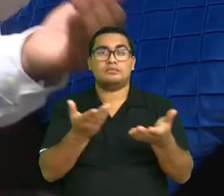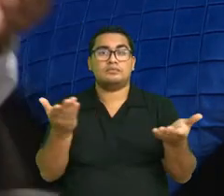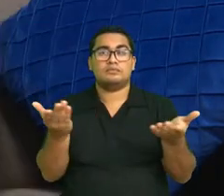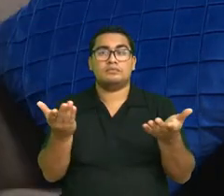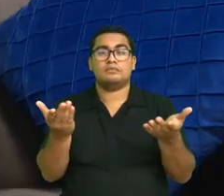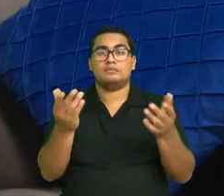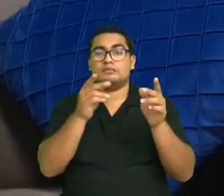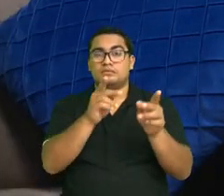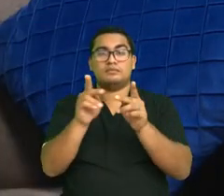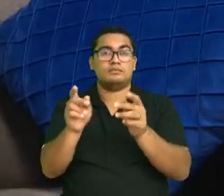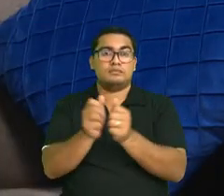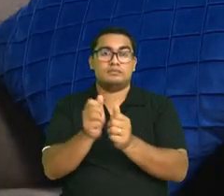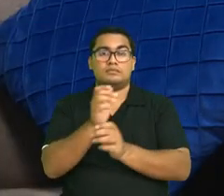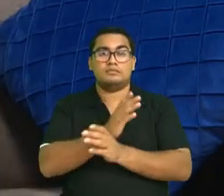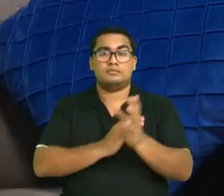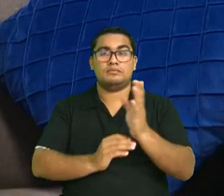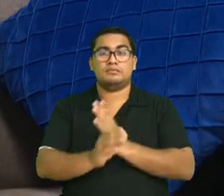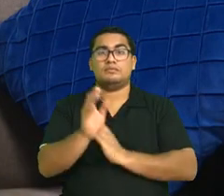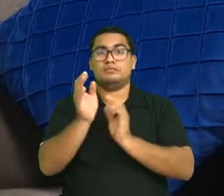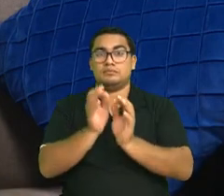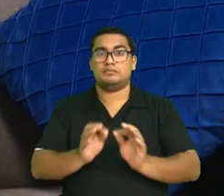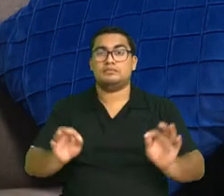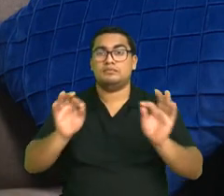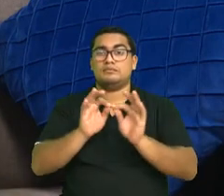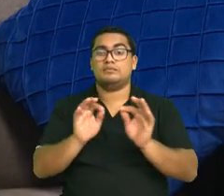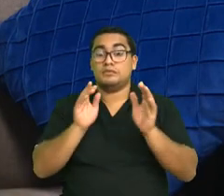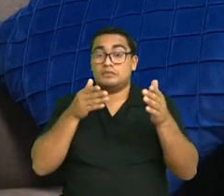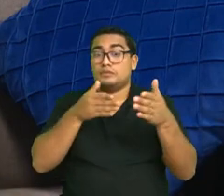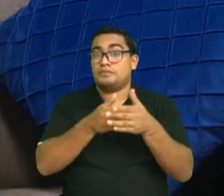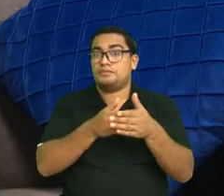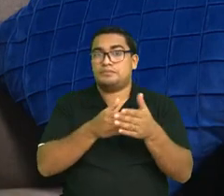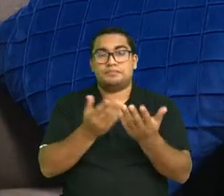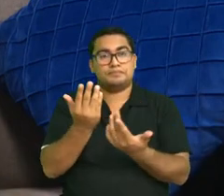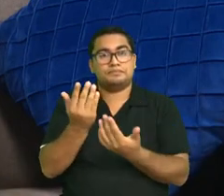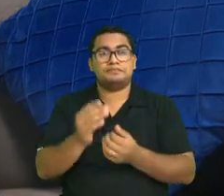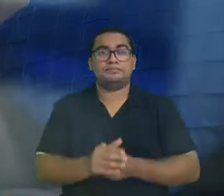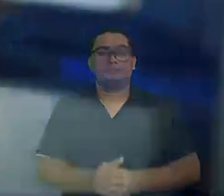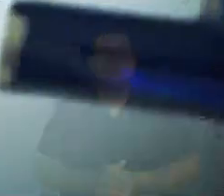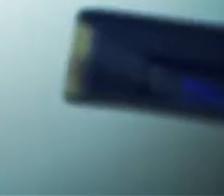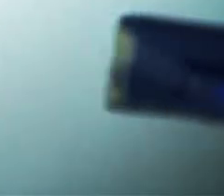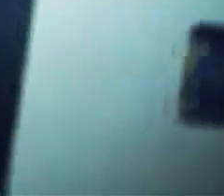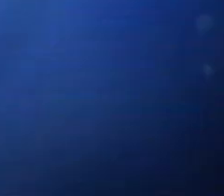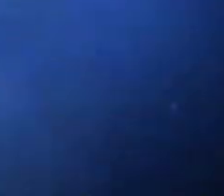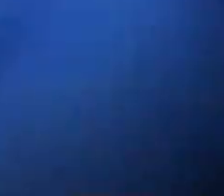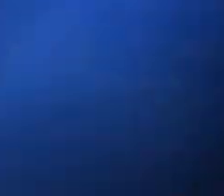otro aspecto también ahí intrínsecamente ligado. Breve pausa y ya volvemos.